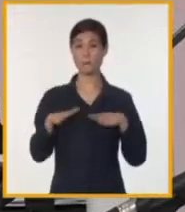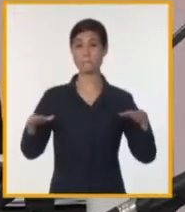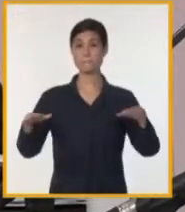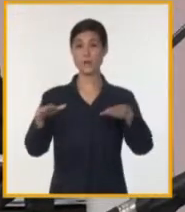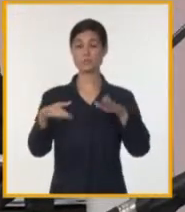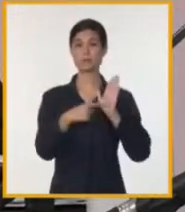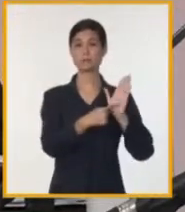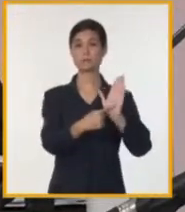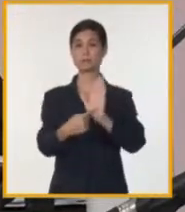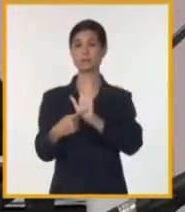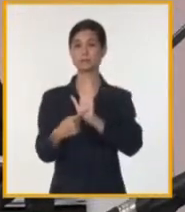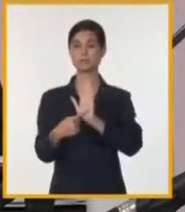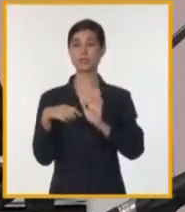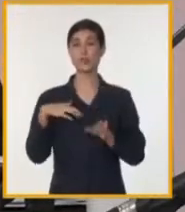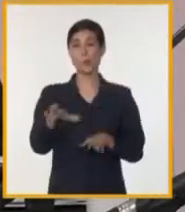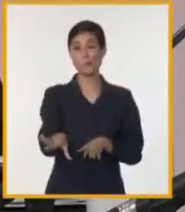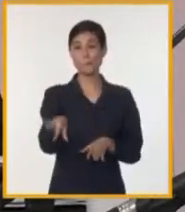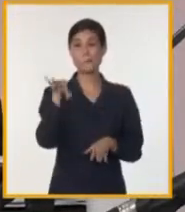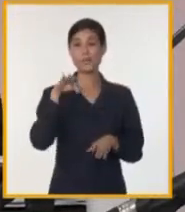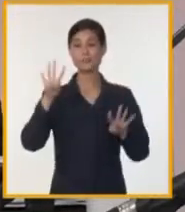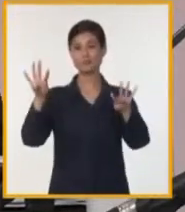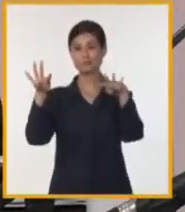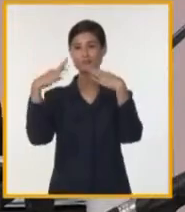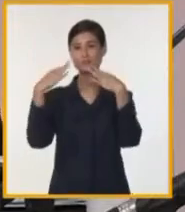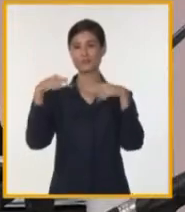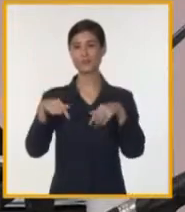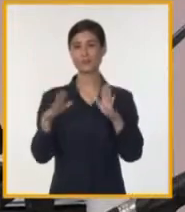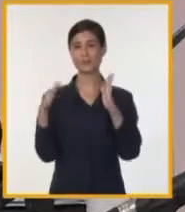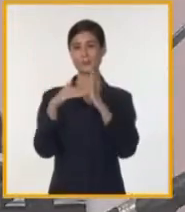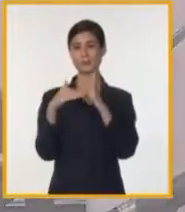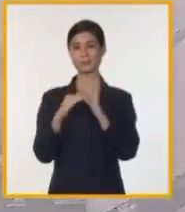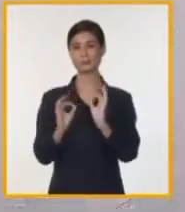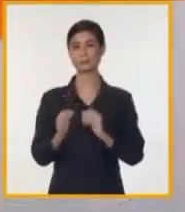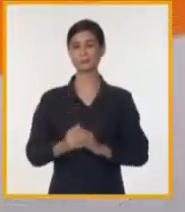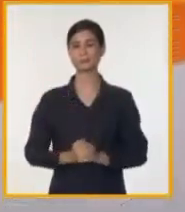programa. Así que los invito a que nos acompañen en nuestra emisión de esta tarde.